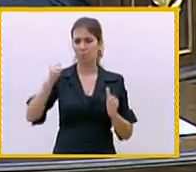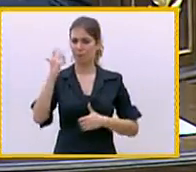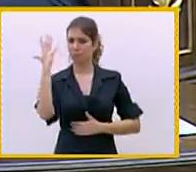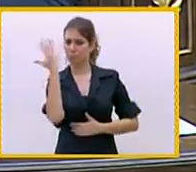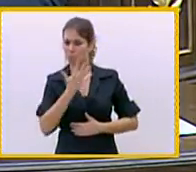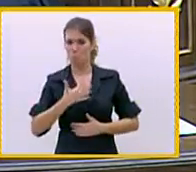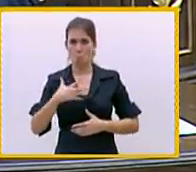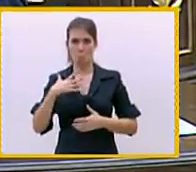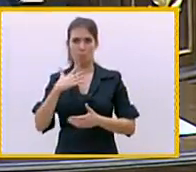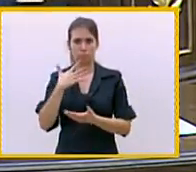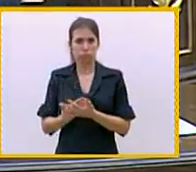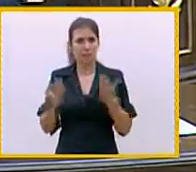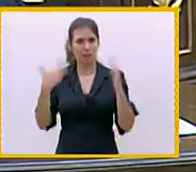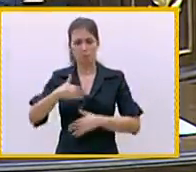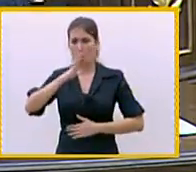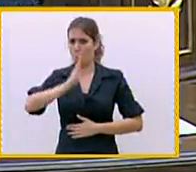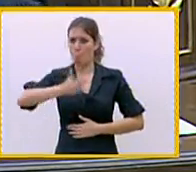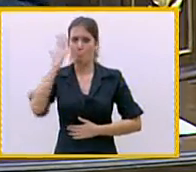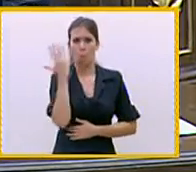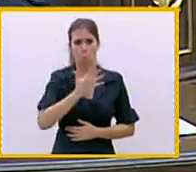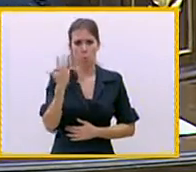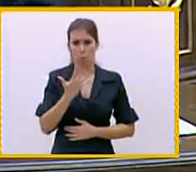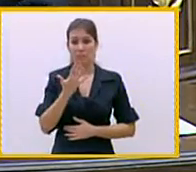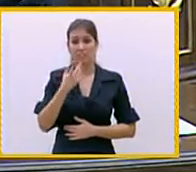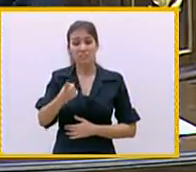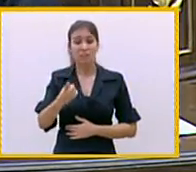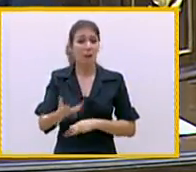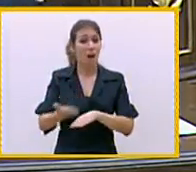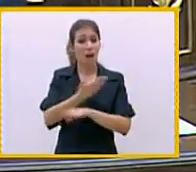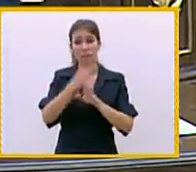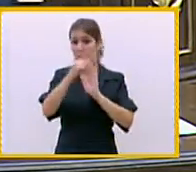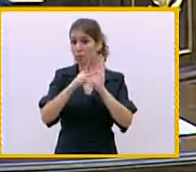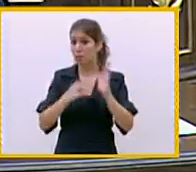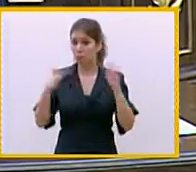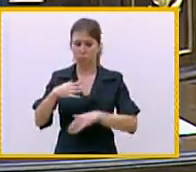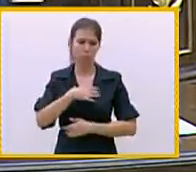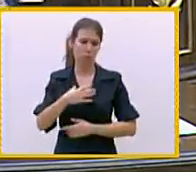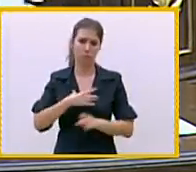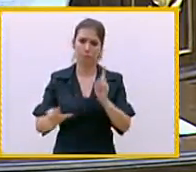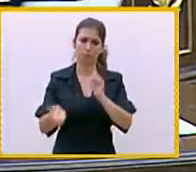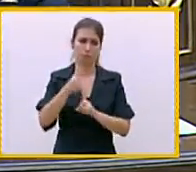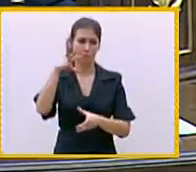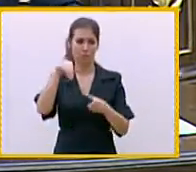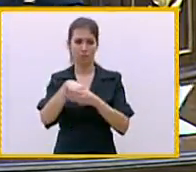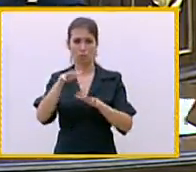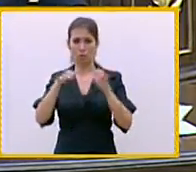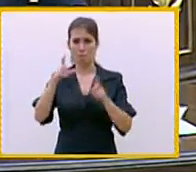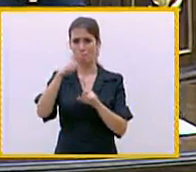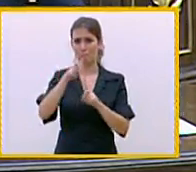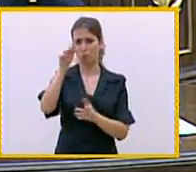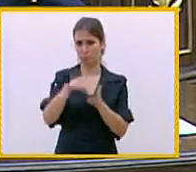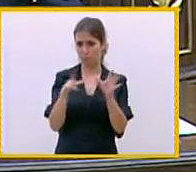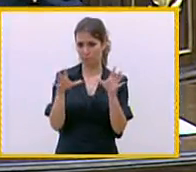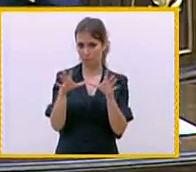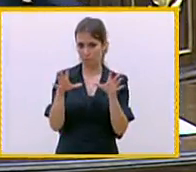prematura, no hubiese sido posible sin las medidas convalidadas en esta Cámara en mayo de 2010.